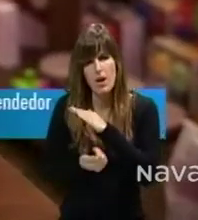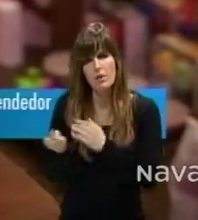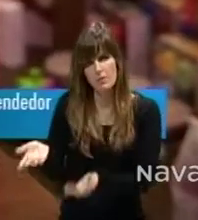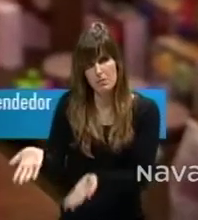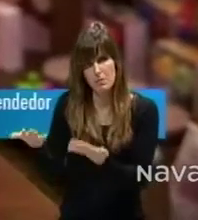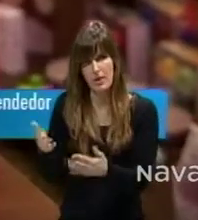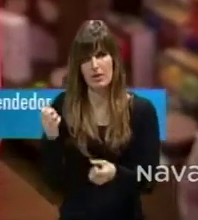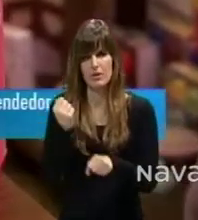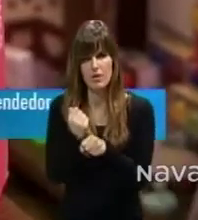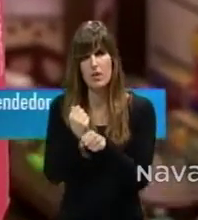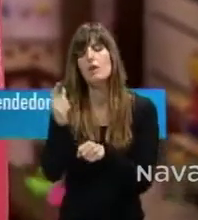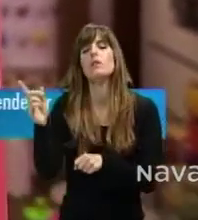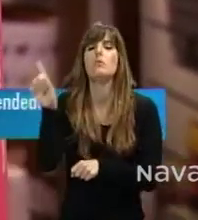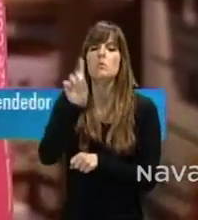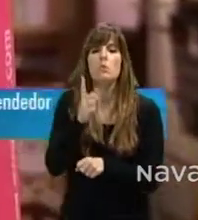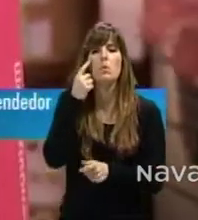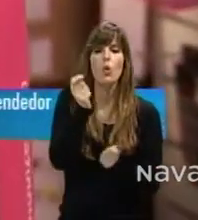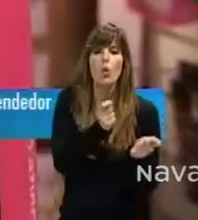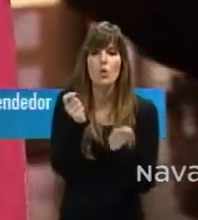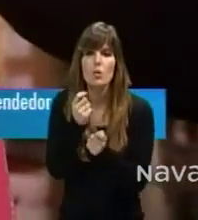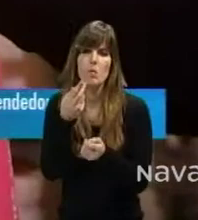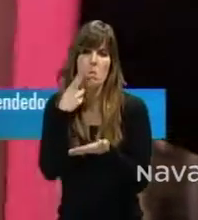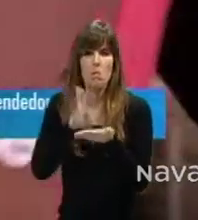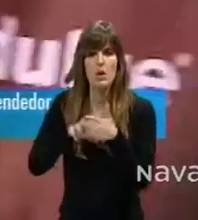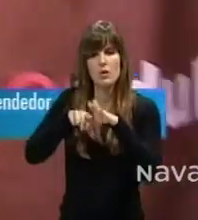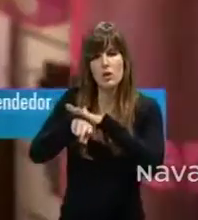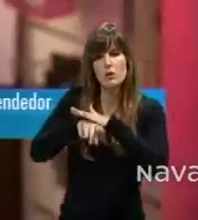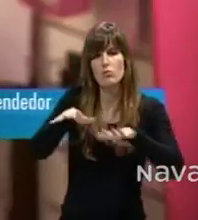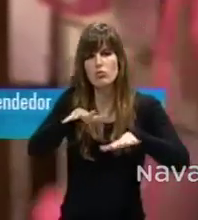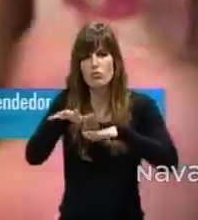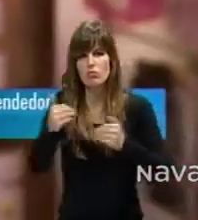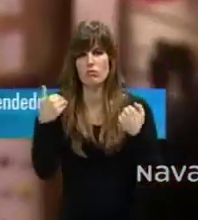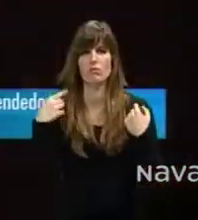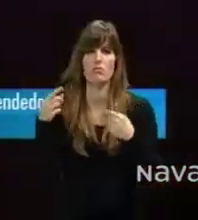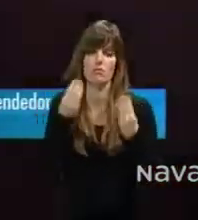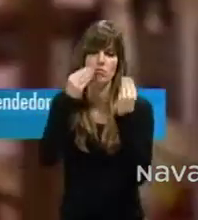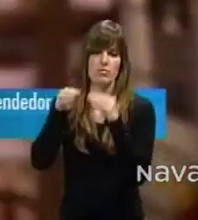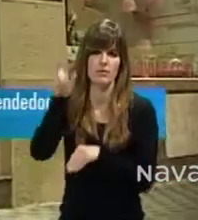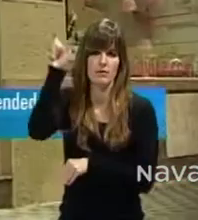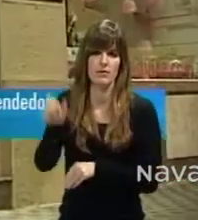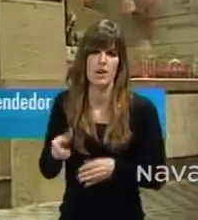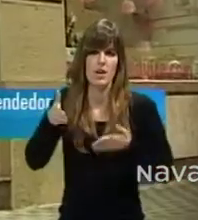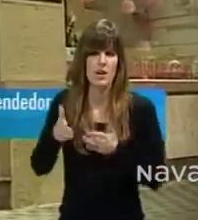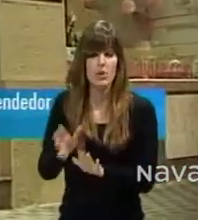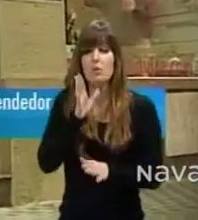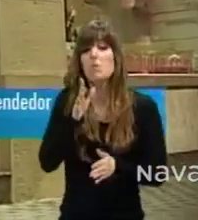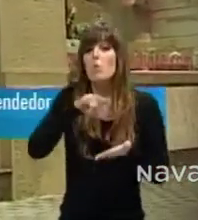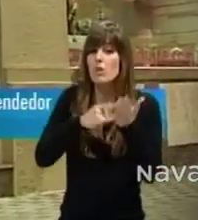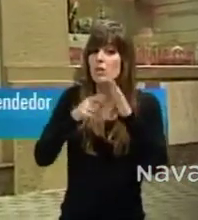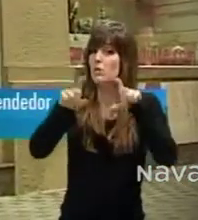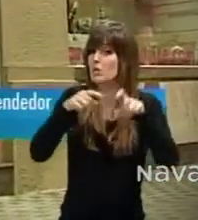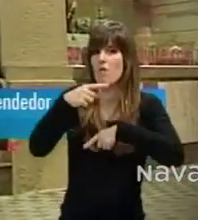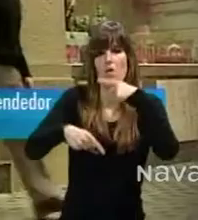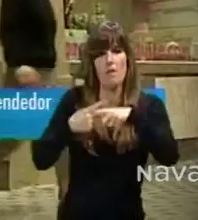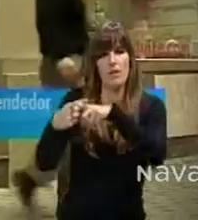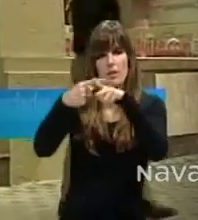Y, bueno, pues viene y controla un poco, va al banco, hace su tarea, ¿no? Creo que esto es un proyecto familiar y en las familias, pues todos nos tenemos que